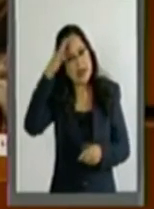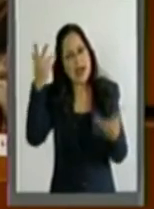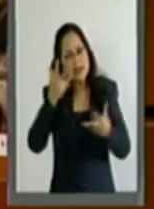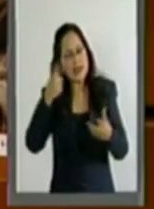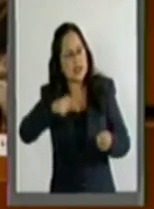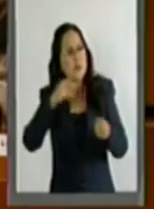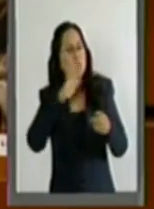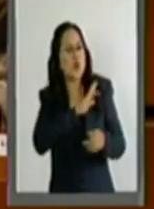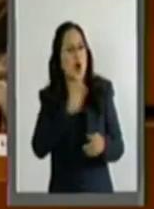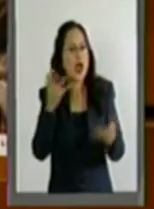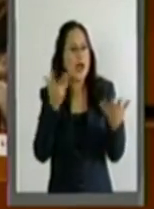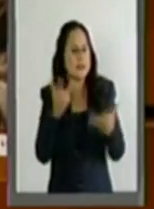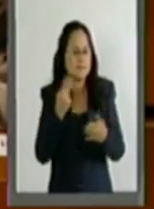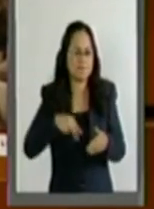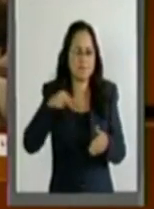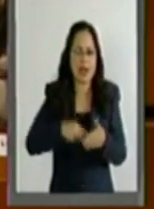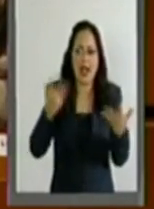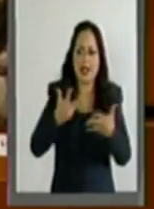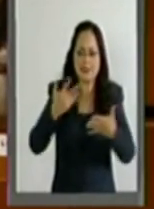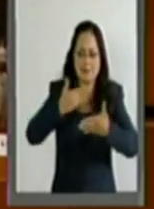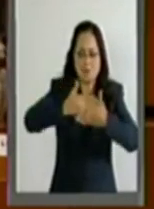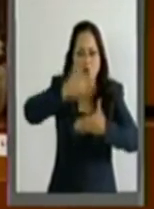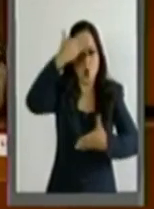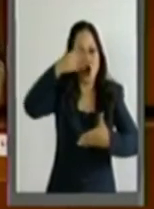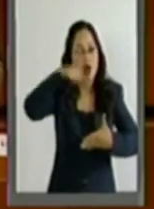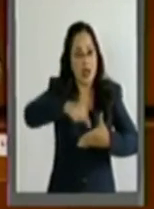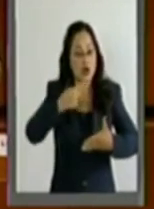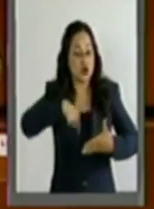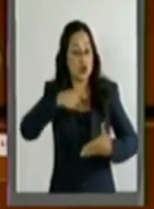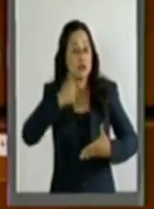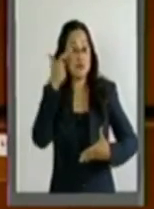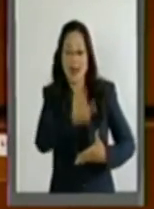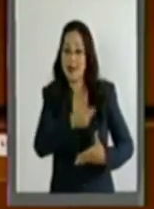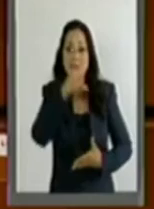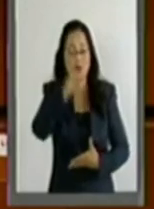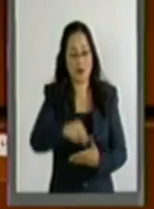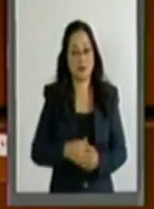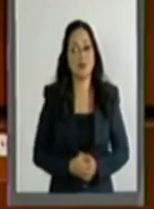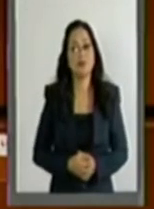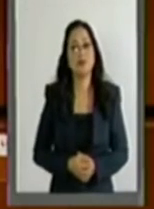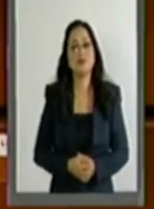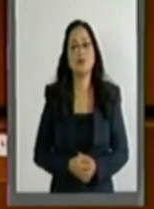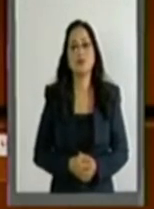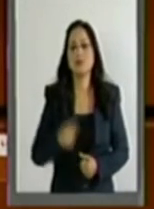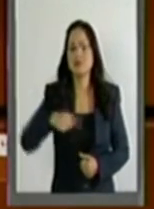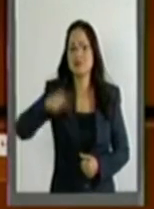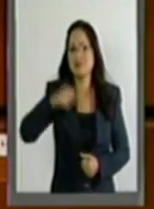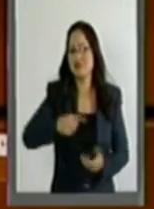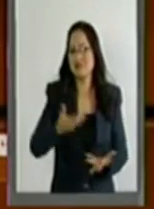puede plantar un muro y que nosotros lo vamos a pagar. No sé